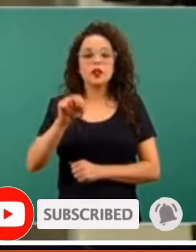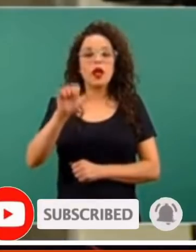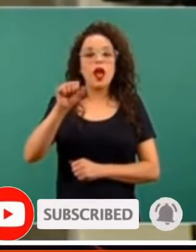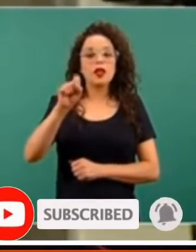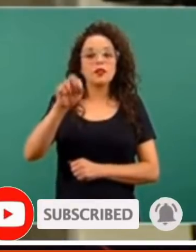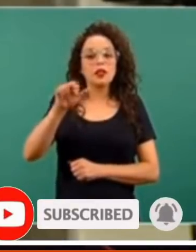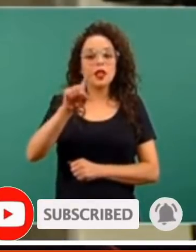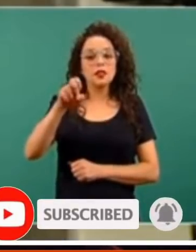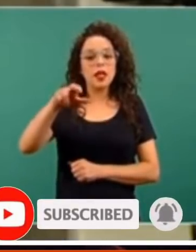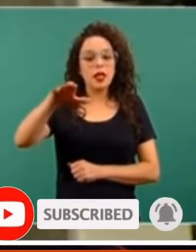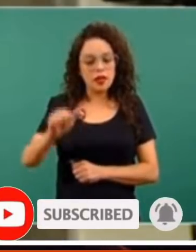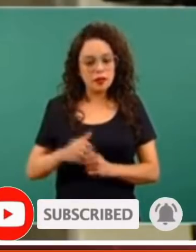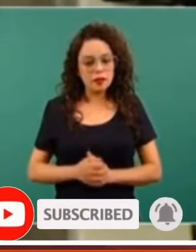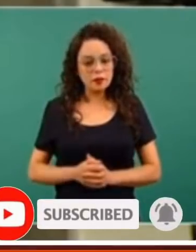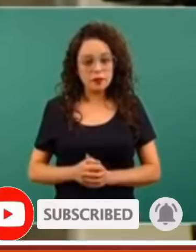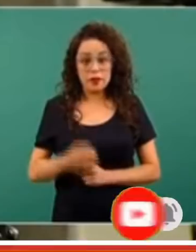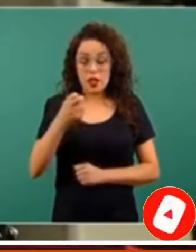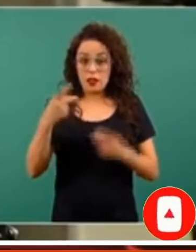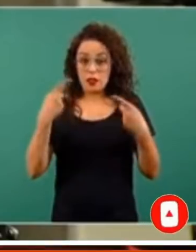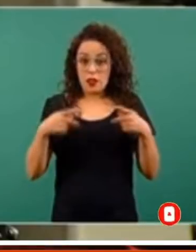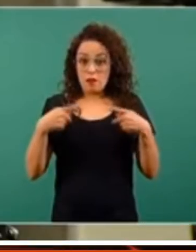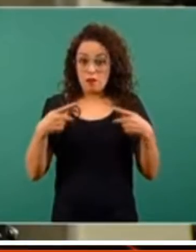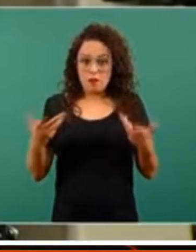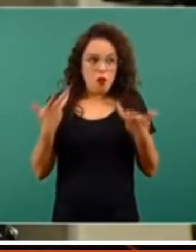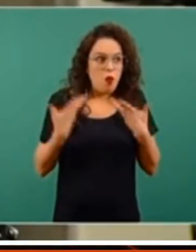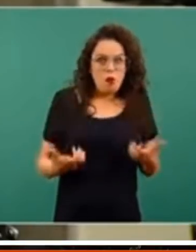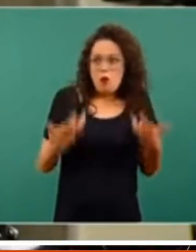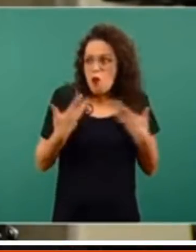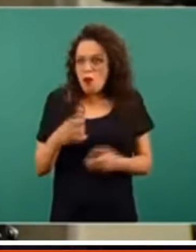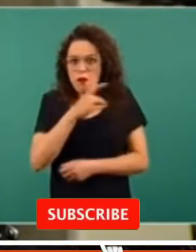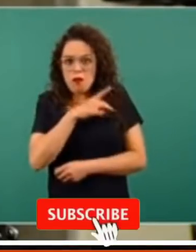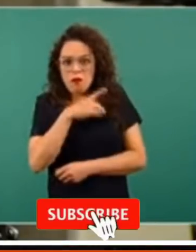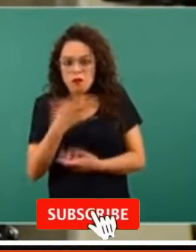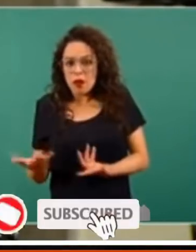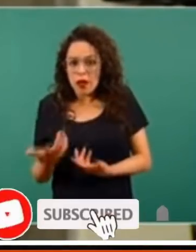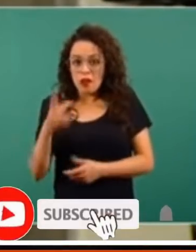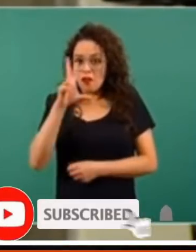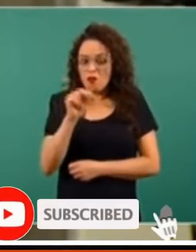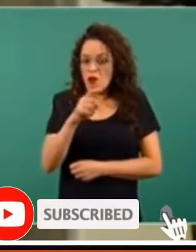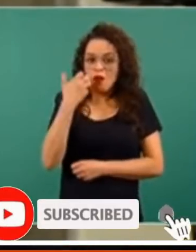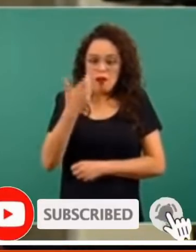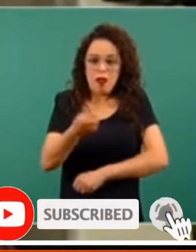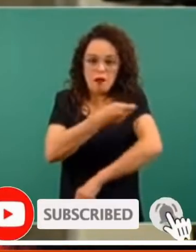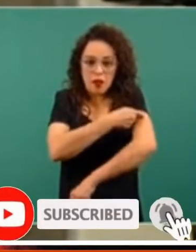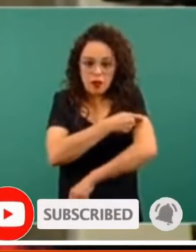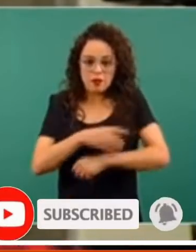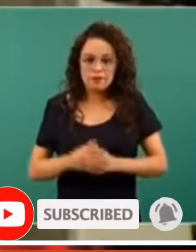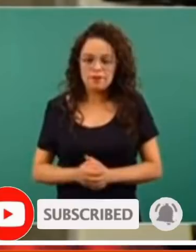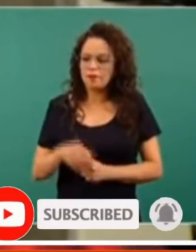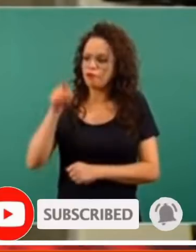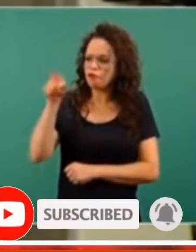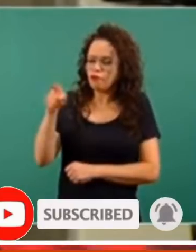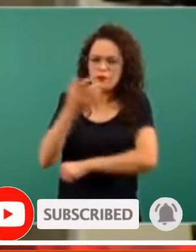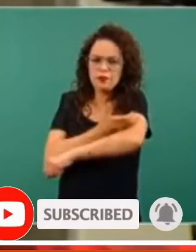Entonces ha generado una psicosis entre las personas que no se vacunan. ¿Qué le dicen sus pares de la OMC con